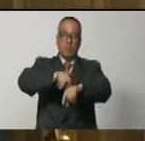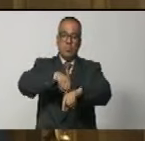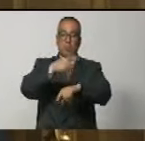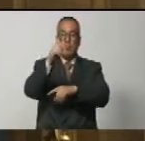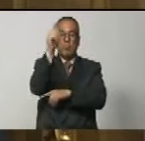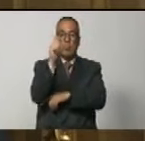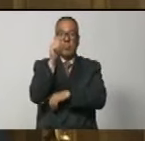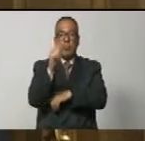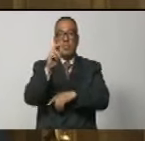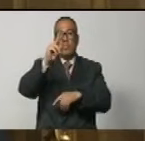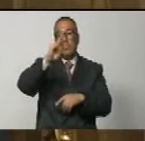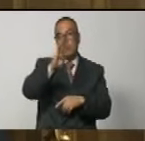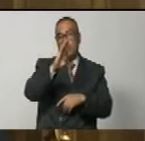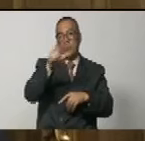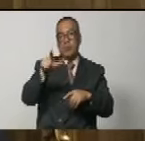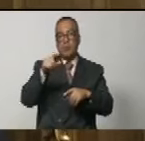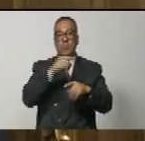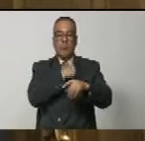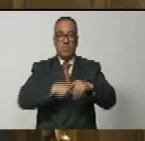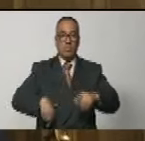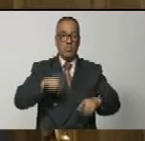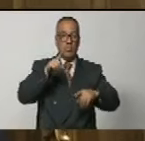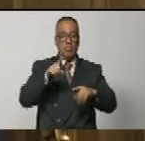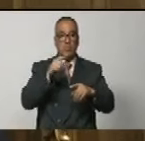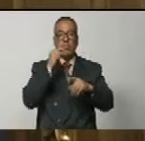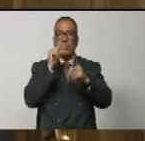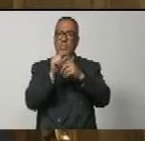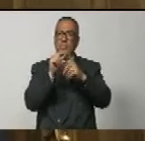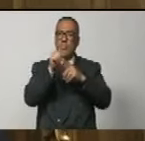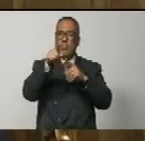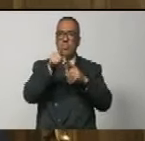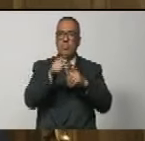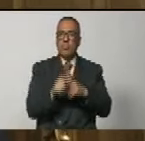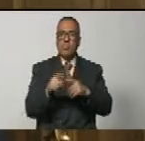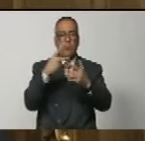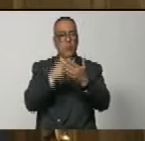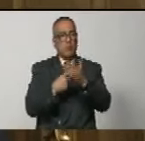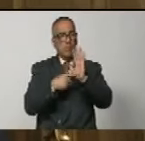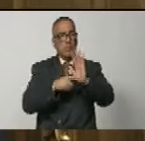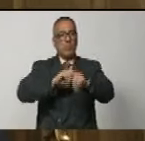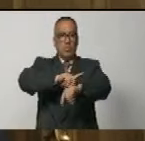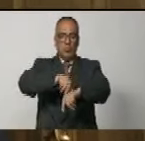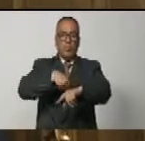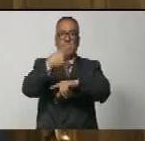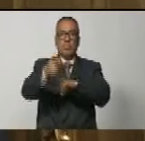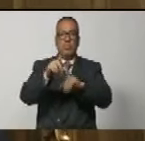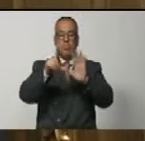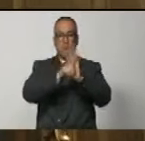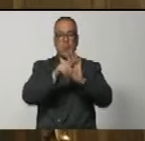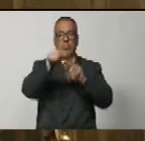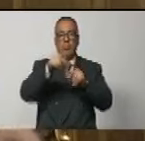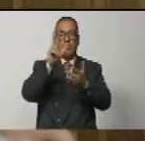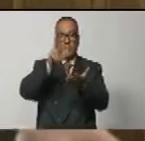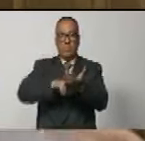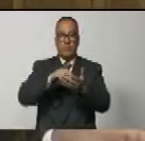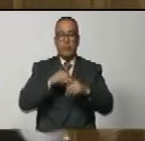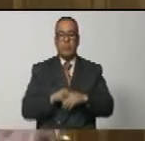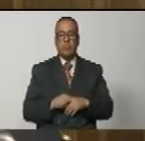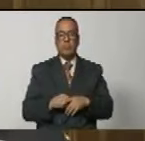la diputada Blanca Ecao solicitó del presidente el derecho de palabra en el cual propuso el diferimiento del proyecto de ley, resultando